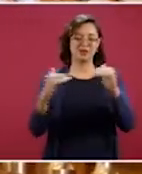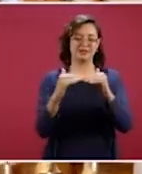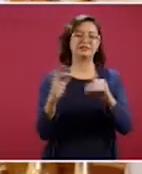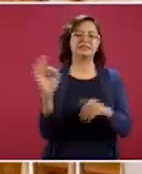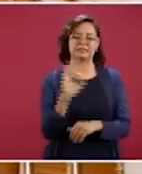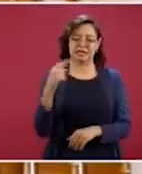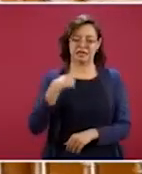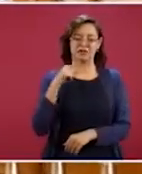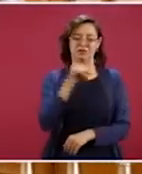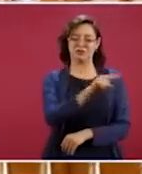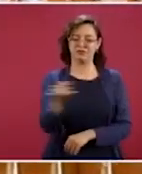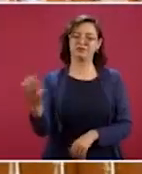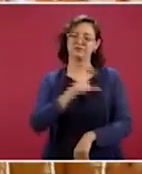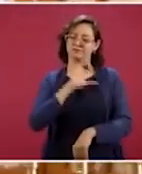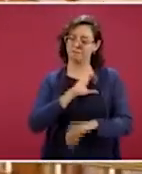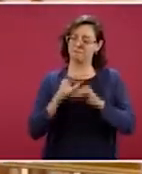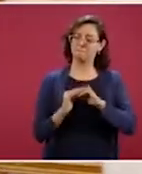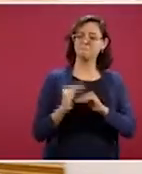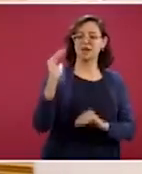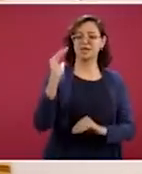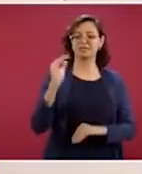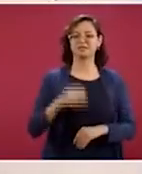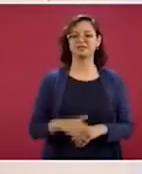más todavía,